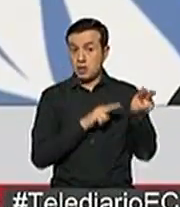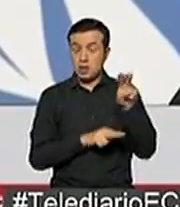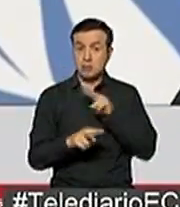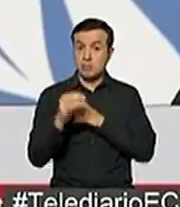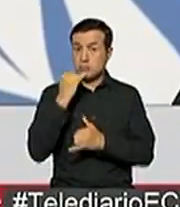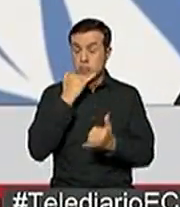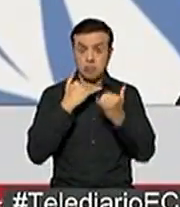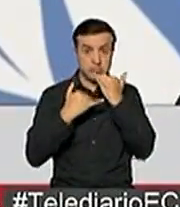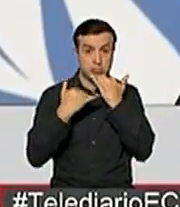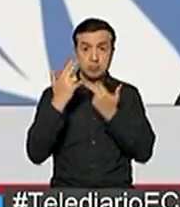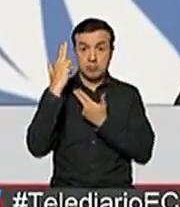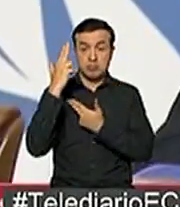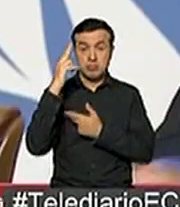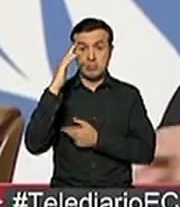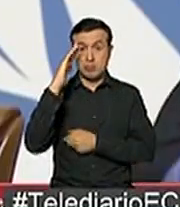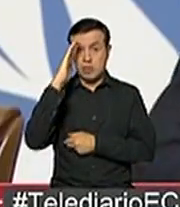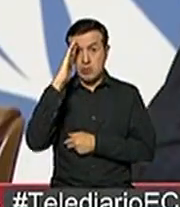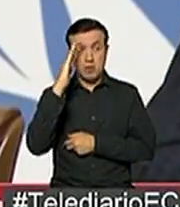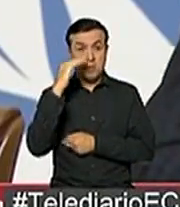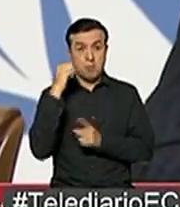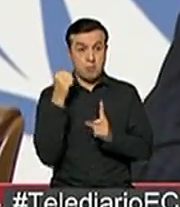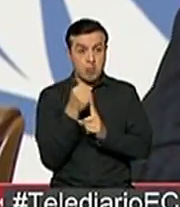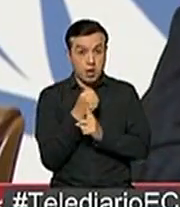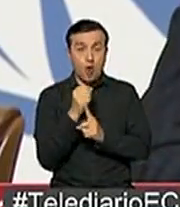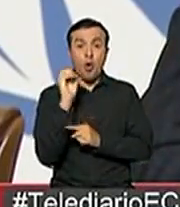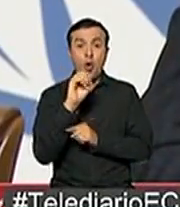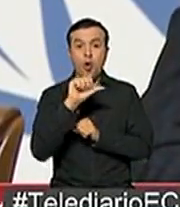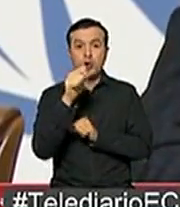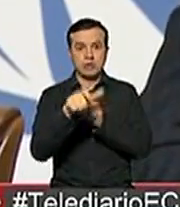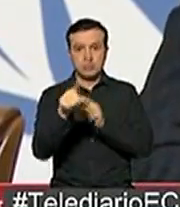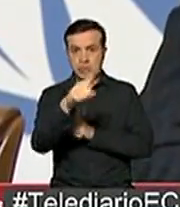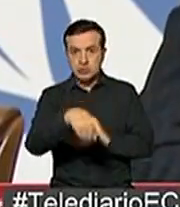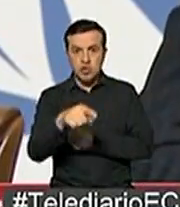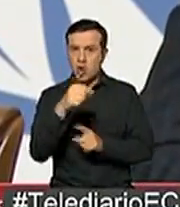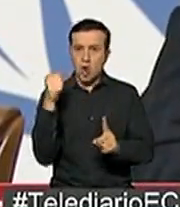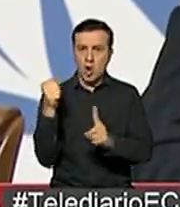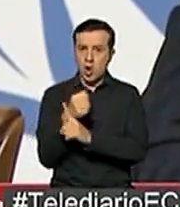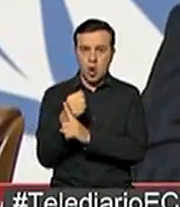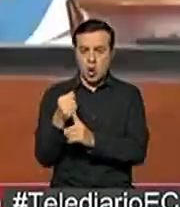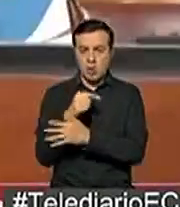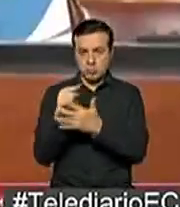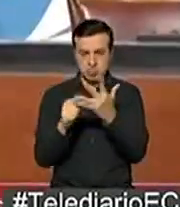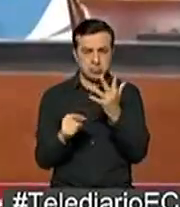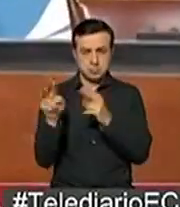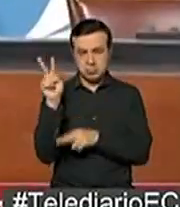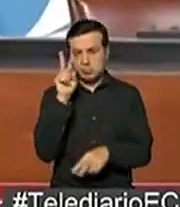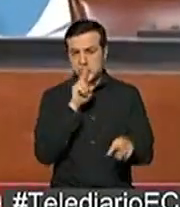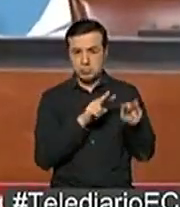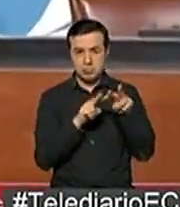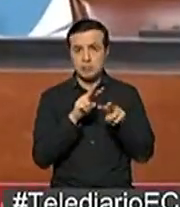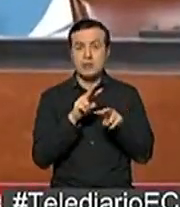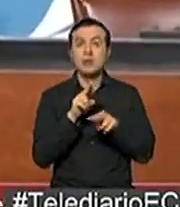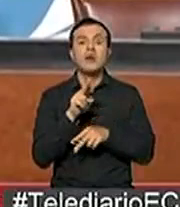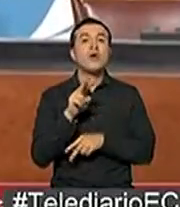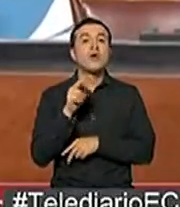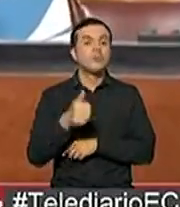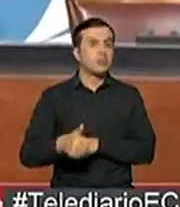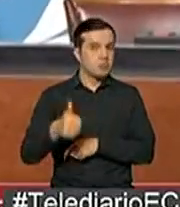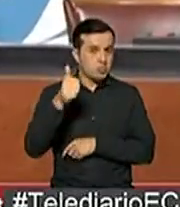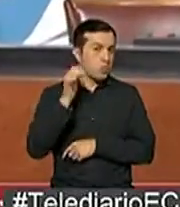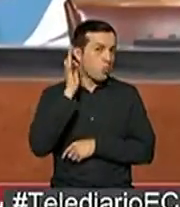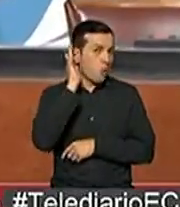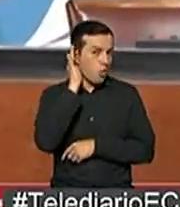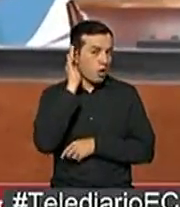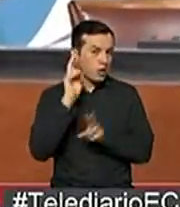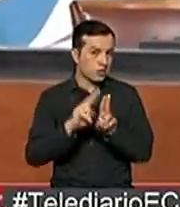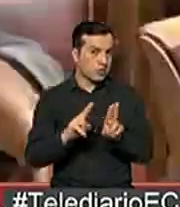por las fuerzas de seguridad del estado pero también por terceras partes destacó en rueda de prensa en ginebra suiza la portavoz del